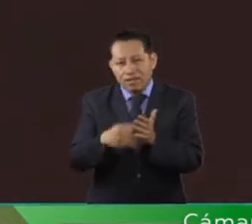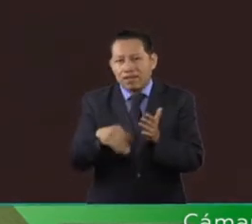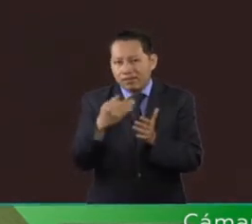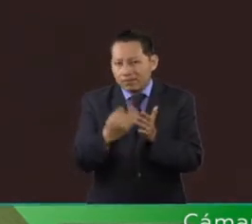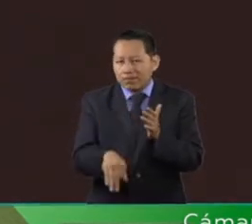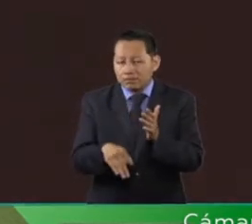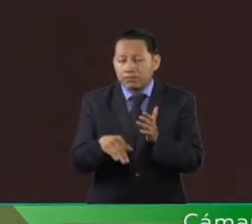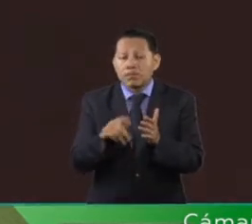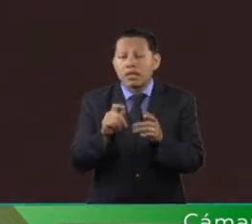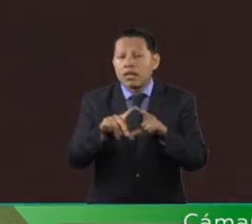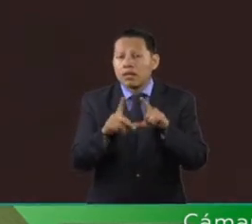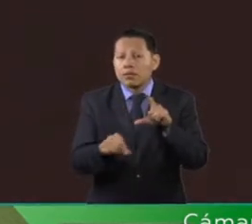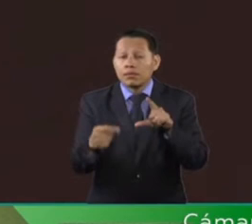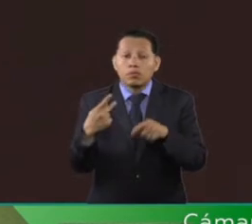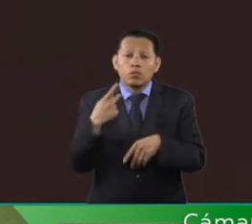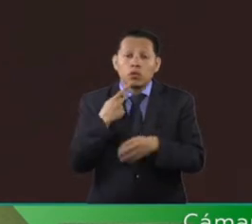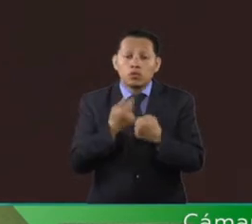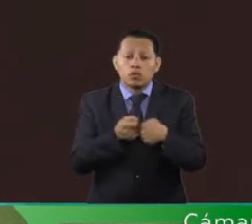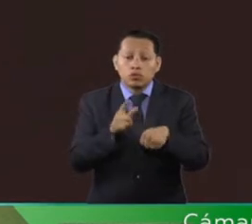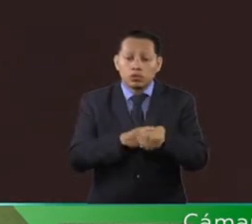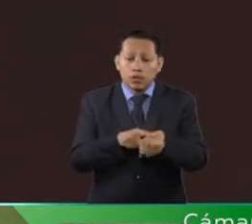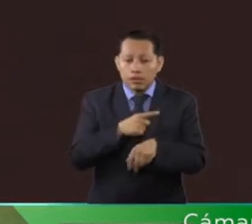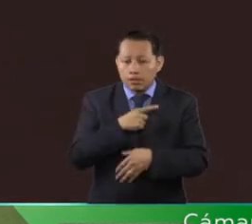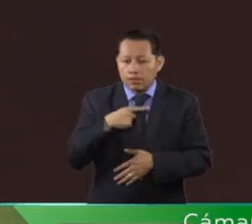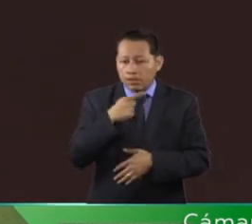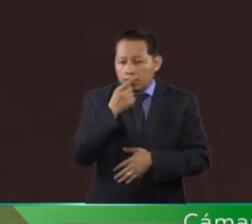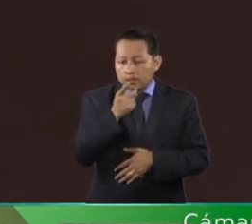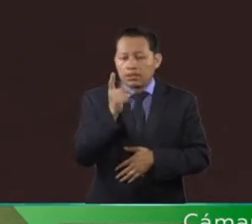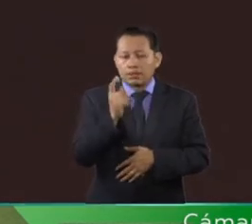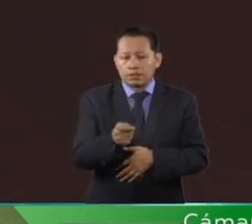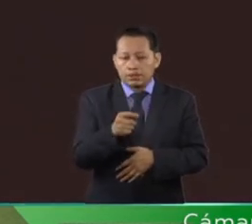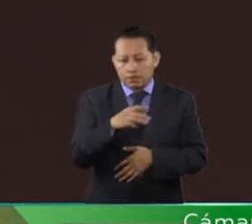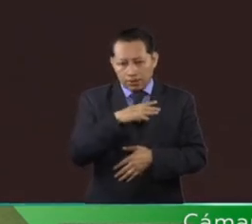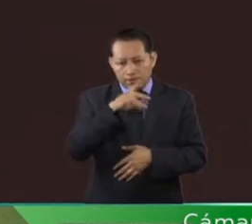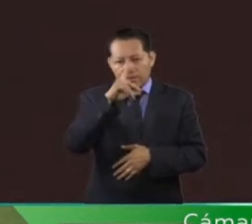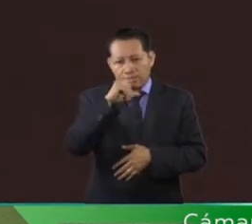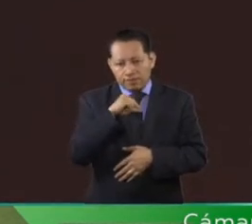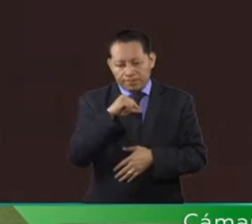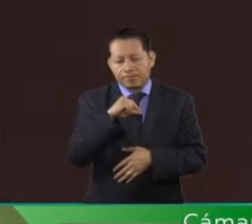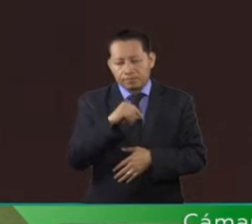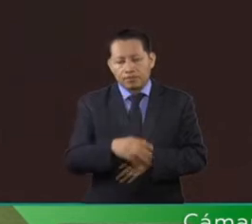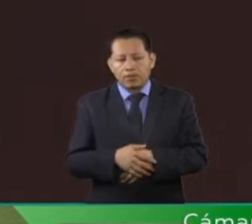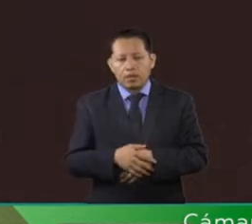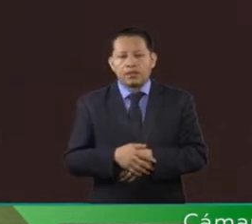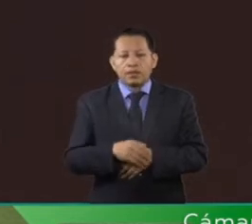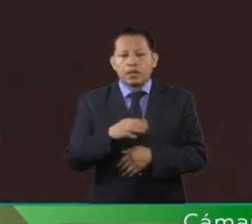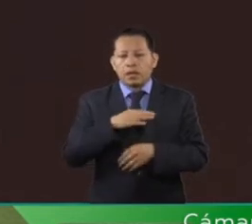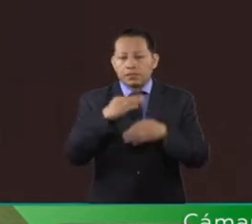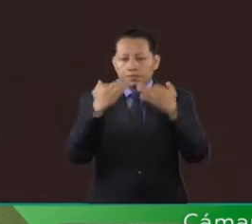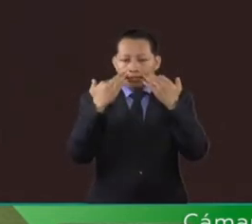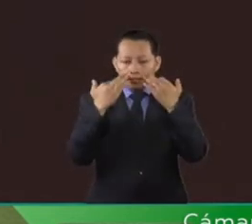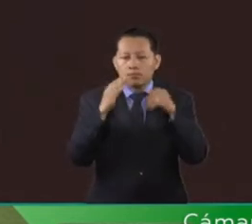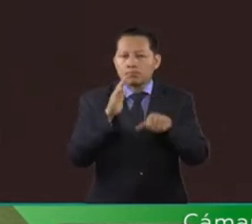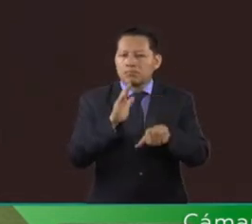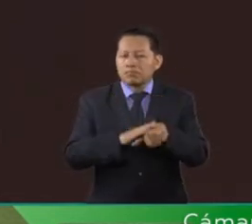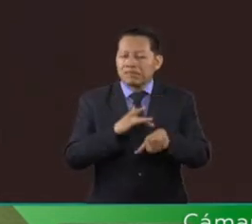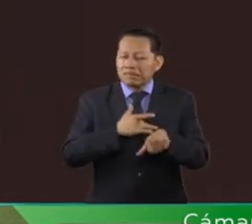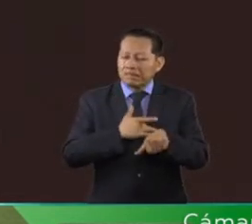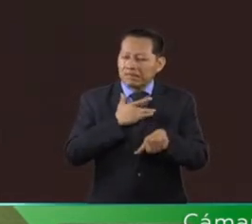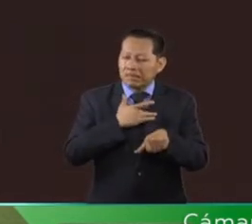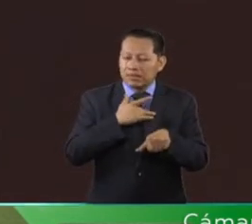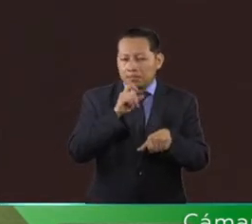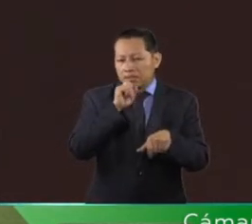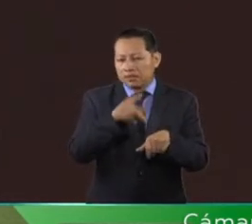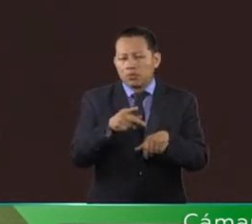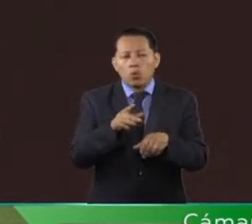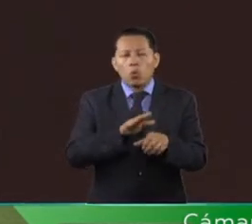la política social, y hay que decirlo, ha fallado. Una de las realidades más sensibles que vivimos